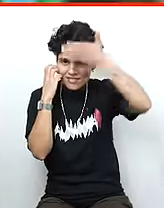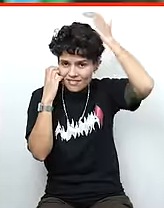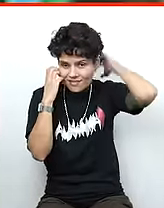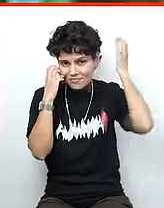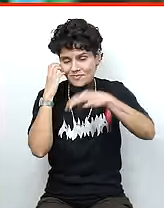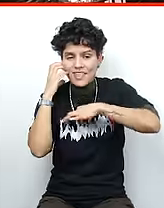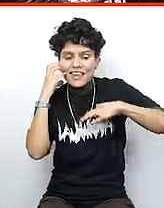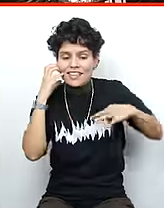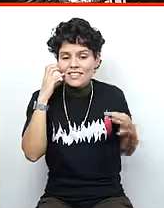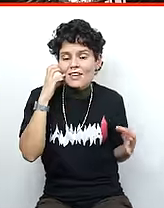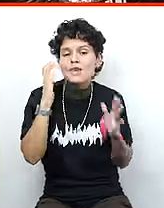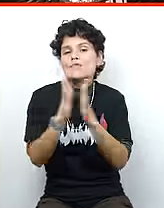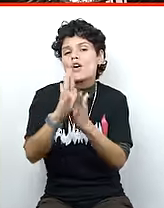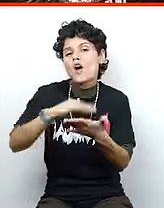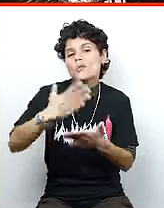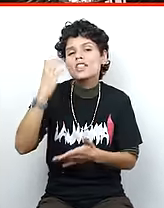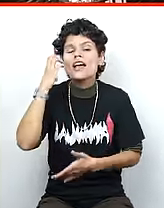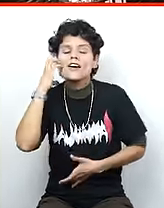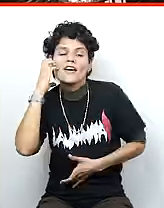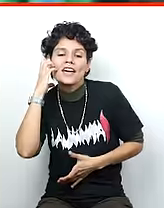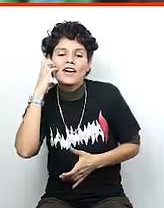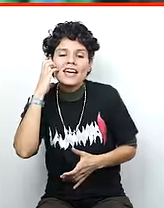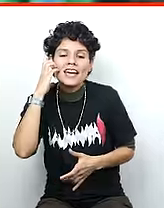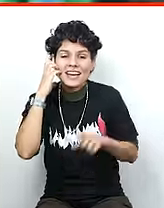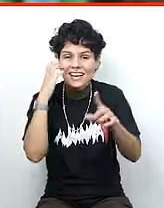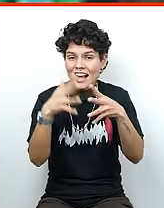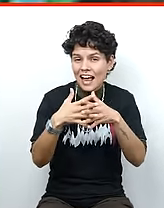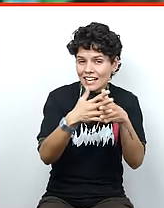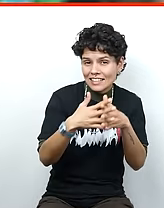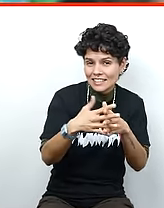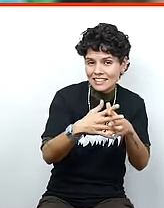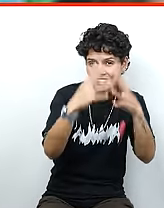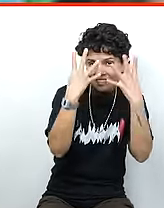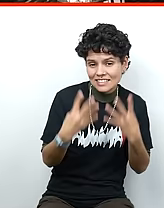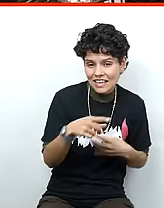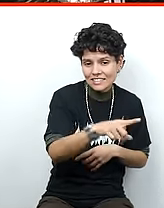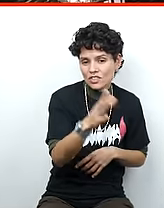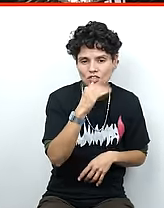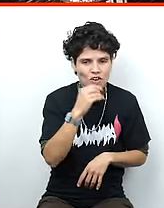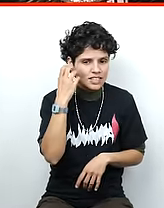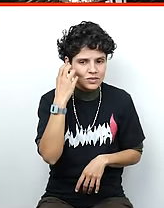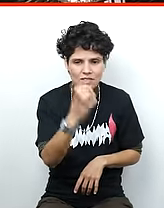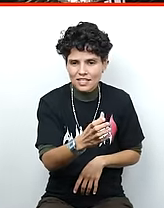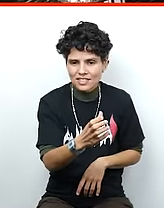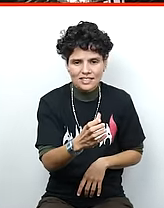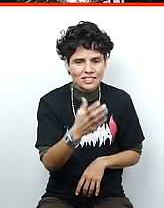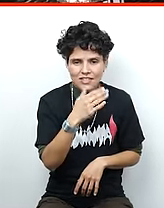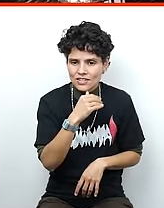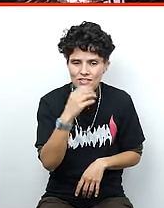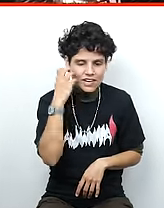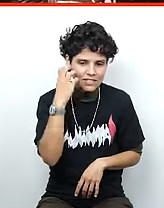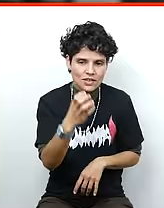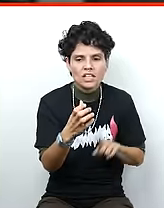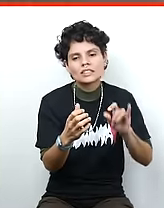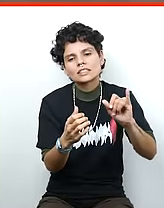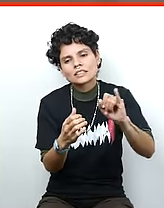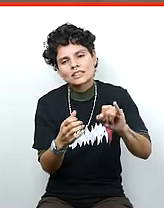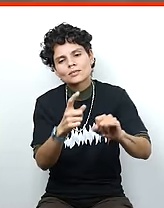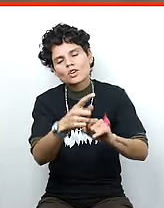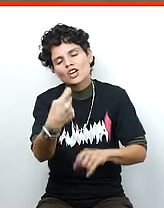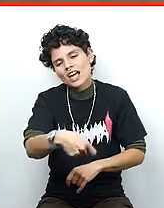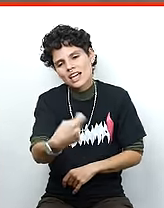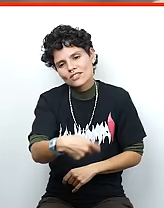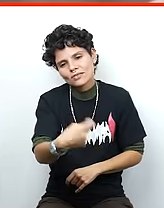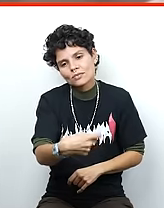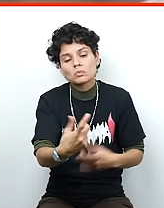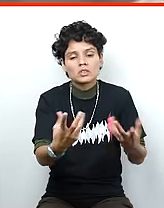Jackson! Me voy a pasarme unos computadores. Así, en la cárcel de Estados Unidos, no, cuando entras no hay celular. Sí, sí hay, pues, pero son